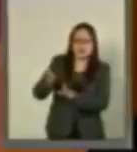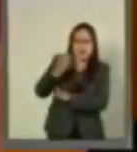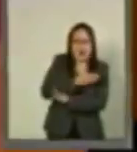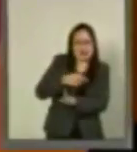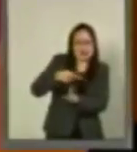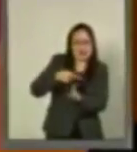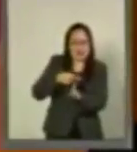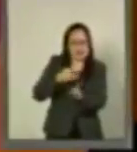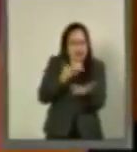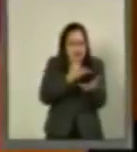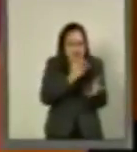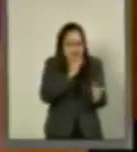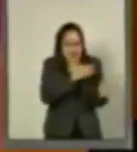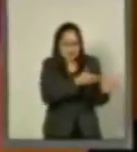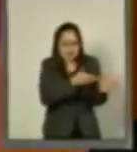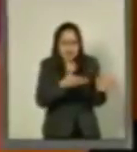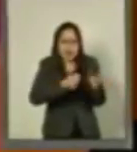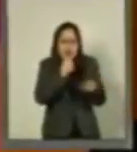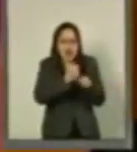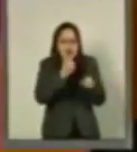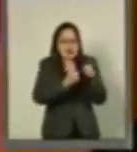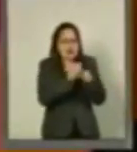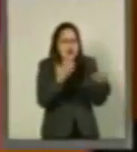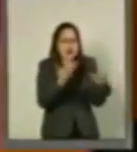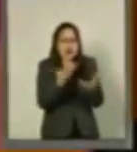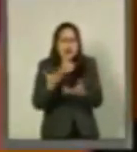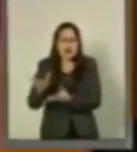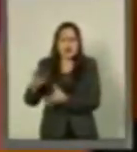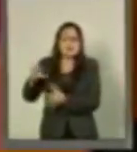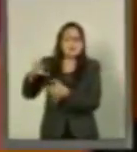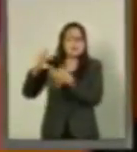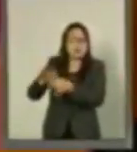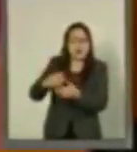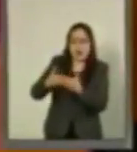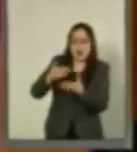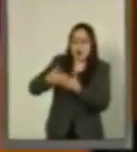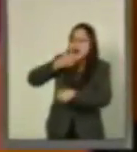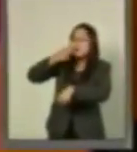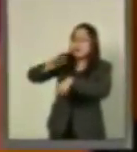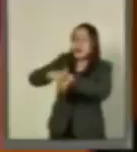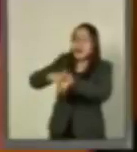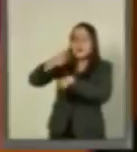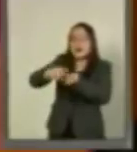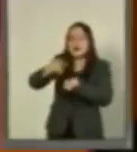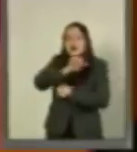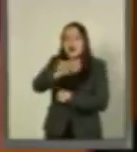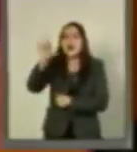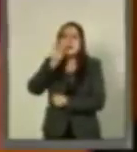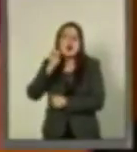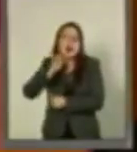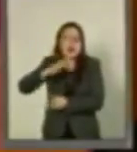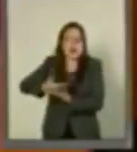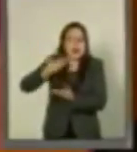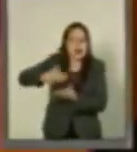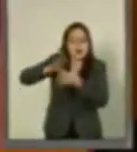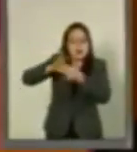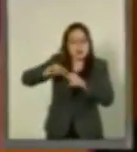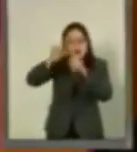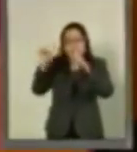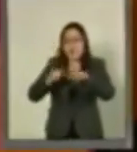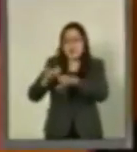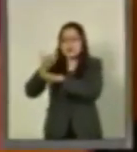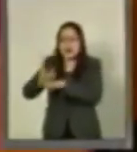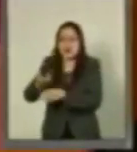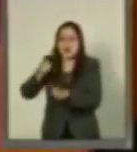daba, por muchos años, hoy sí hay alerta de género. Ya le señalé en cuántos estados y ya le señalé en casi